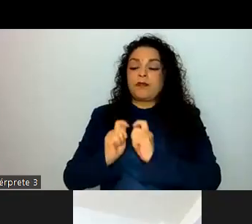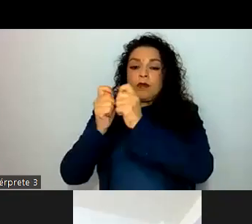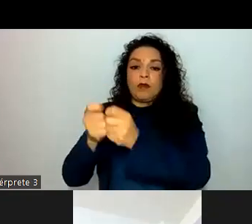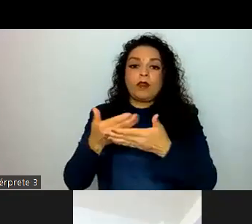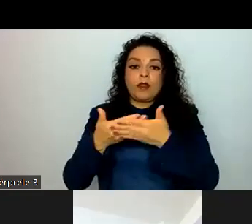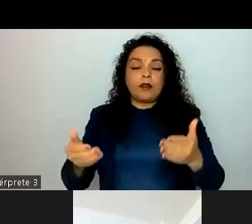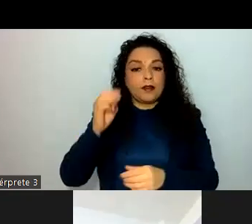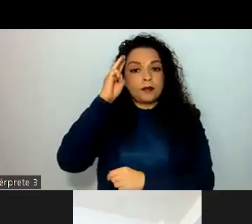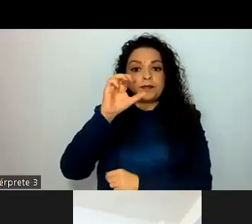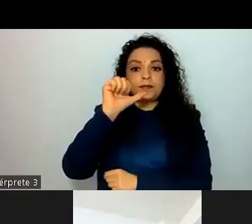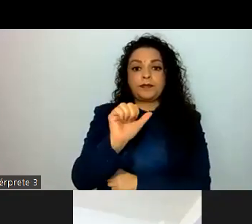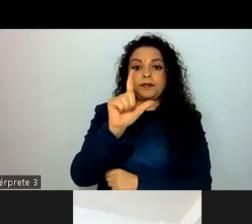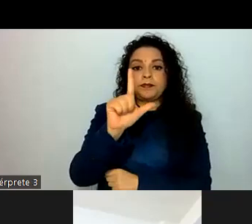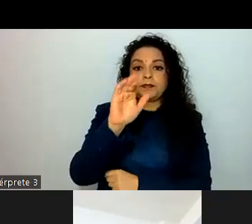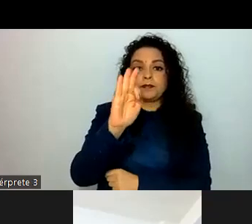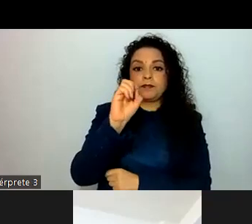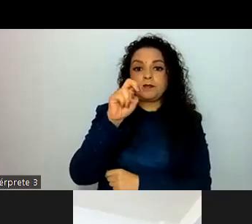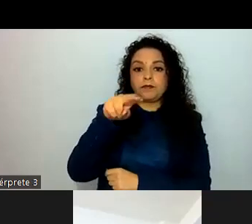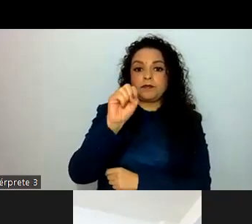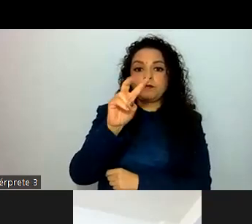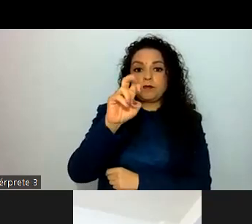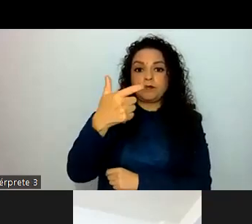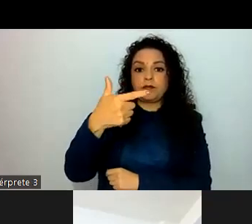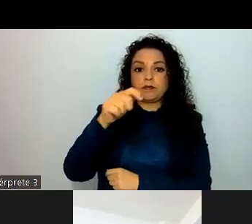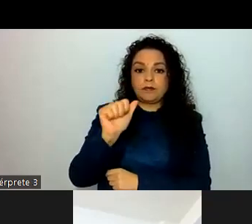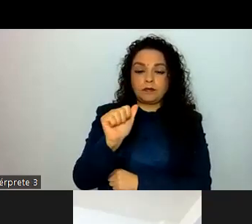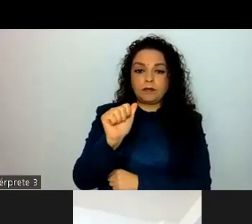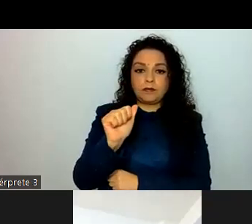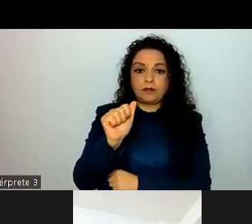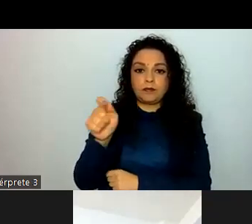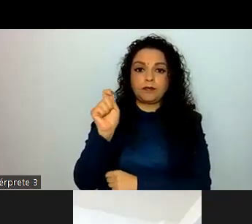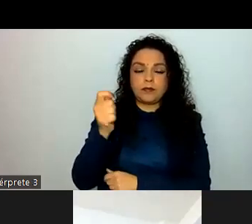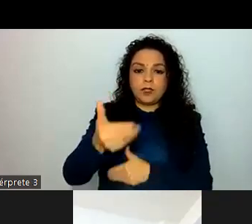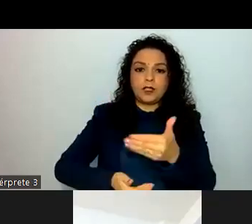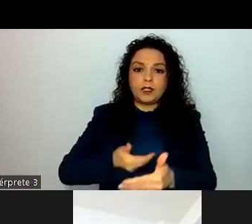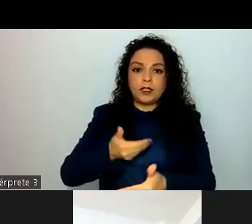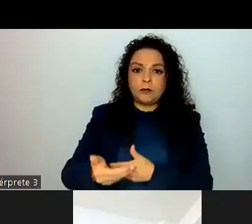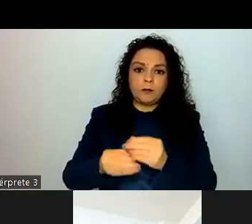maestro Alfonso Vega González, coordinador de servicios parlamentarios.